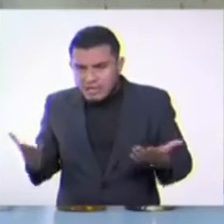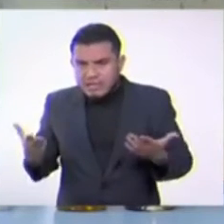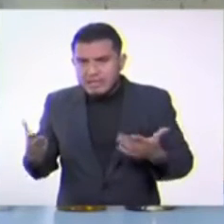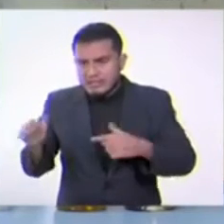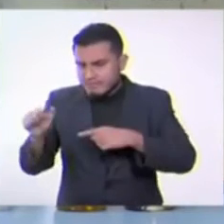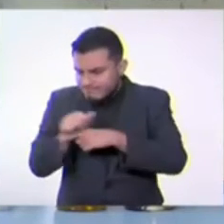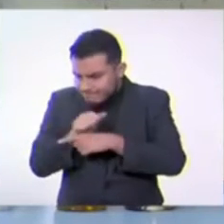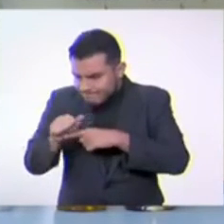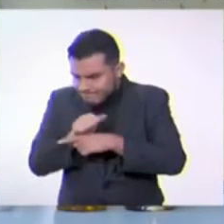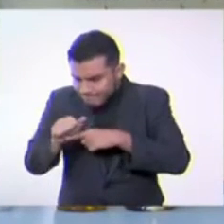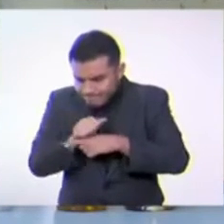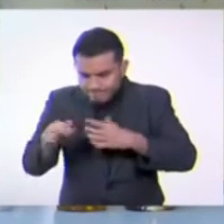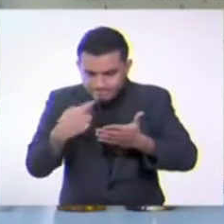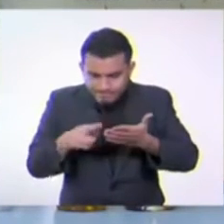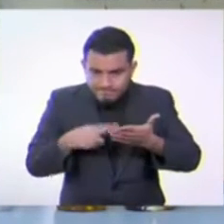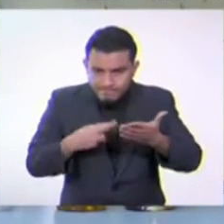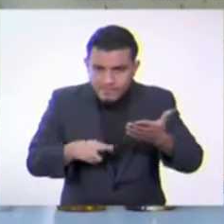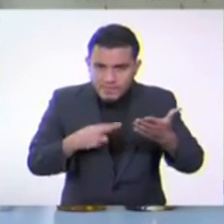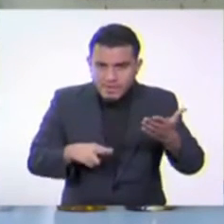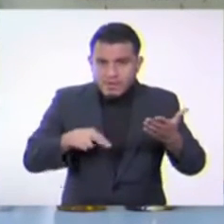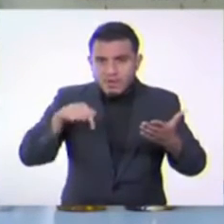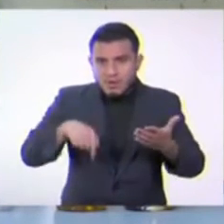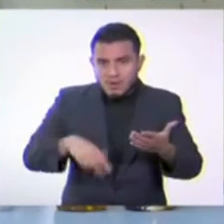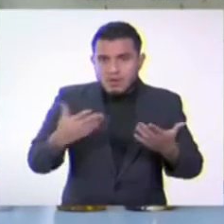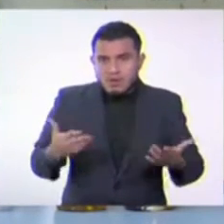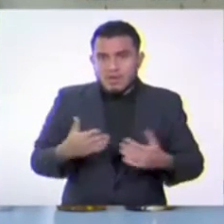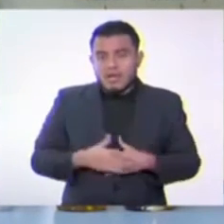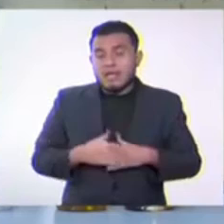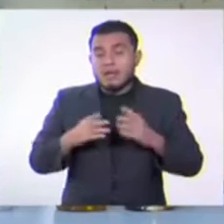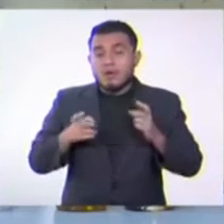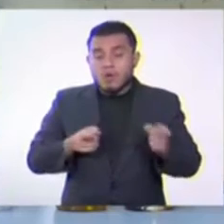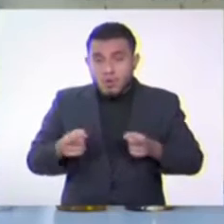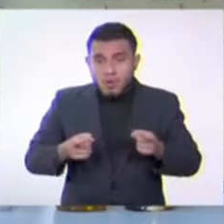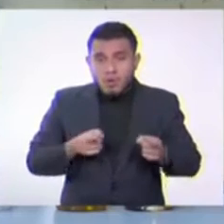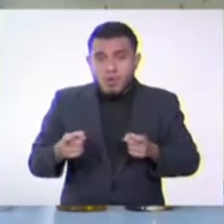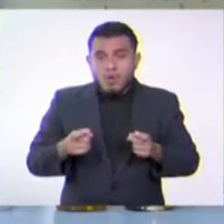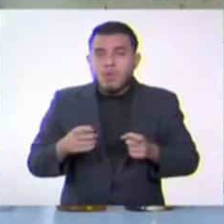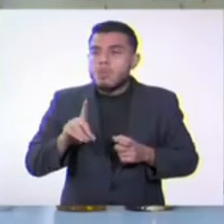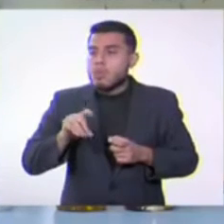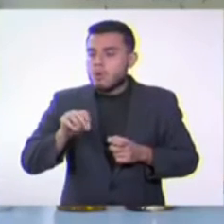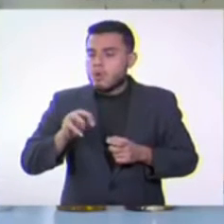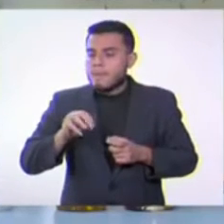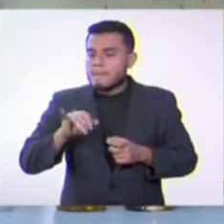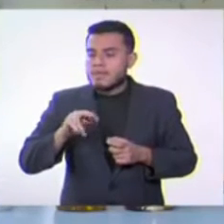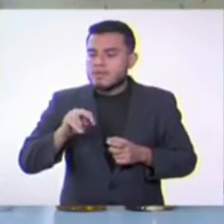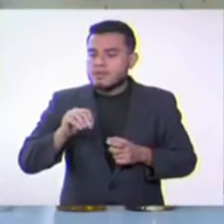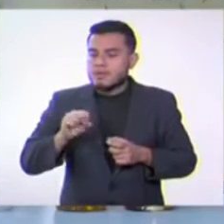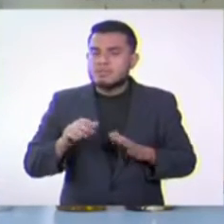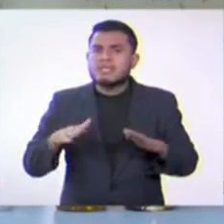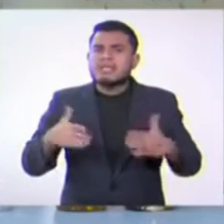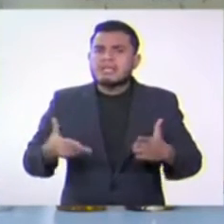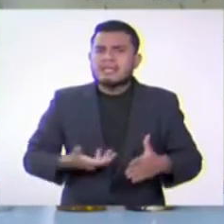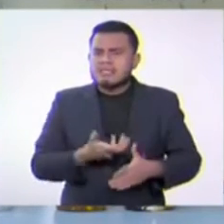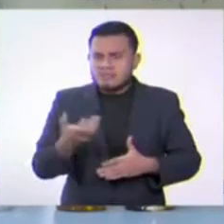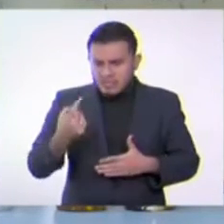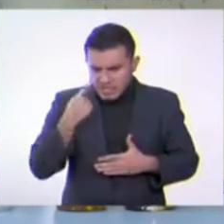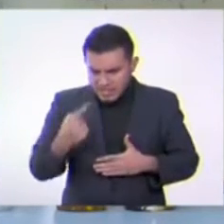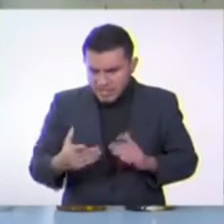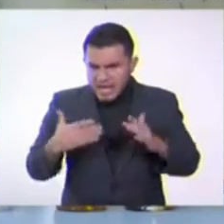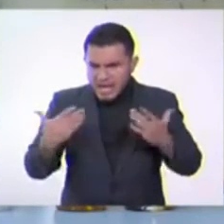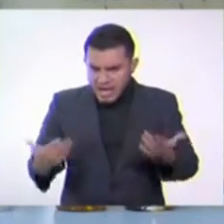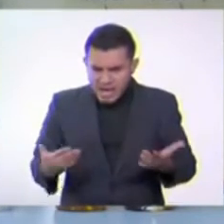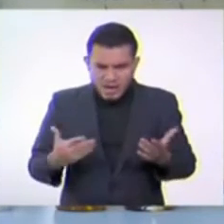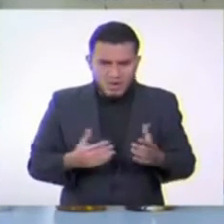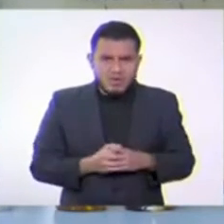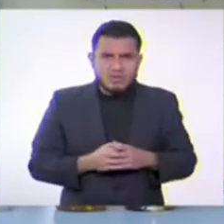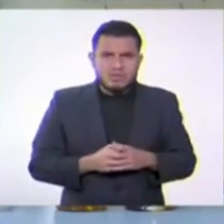revisión y el sistema más fiable ahora es el de los dominios. ¿Qué es entonces lo que caracteriza a los